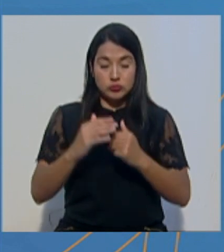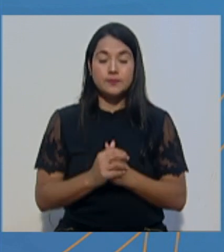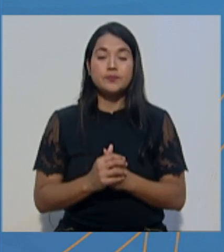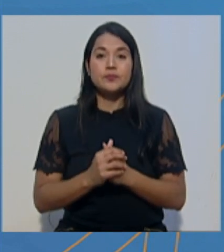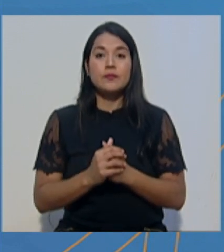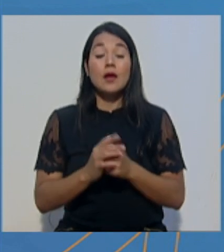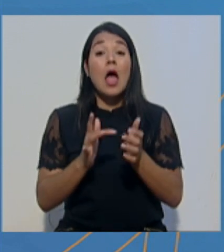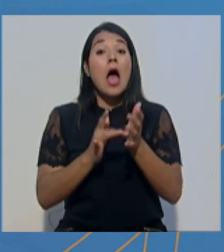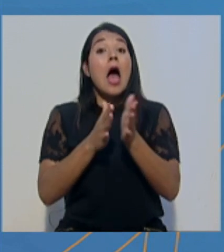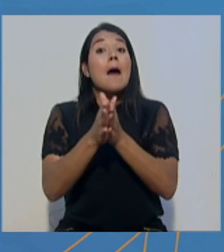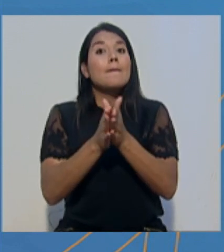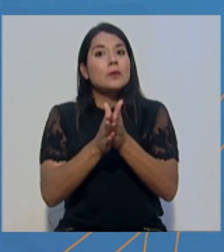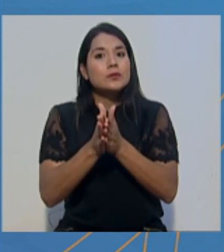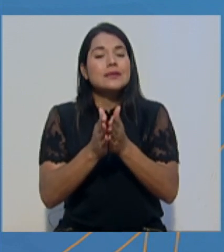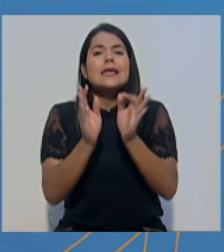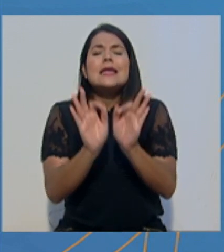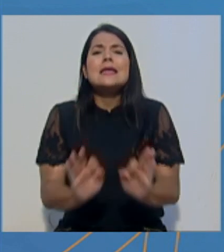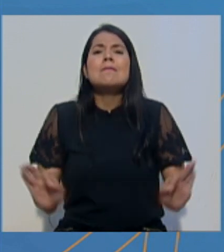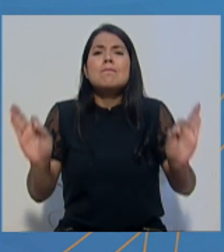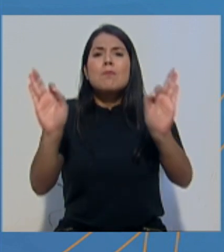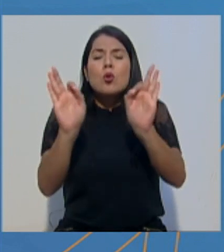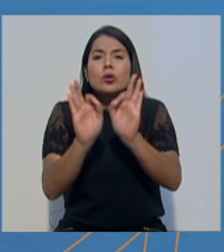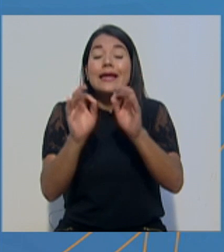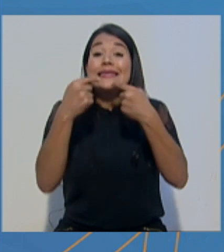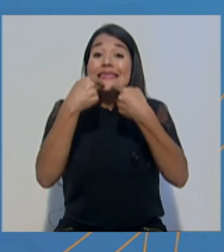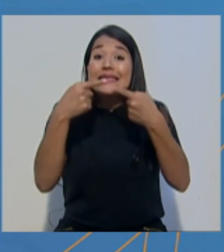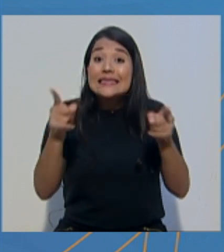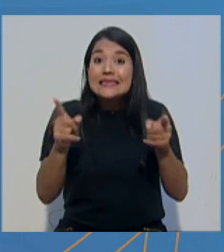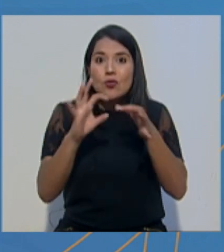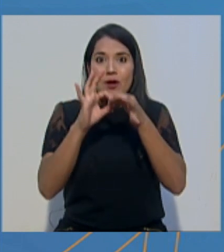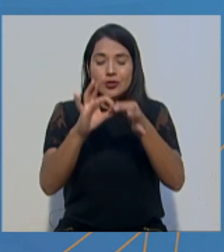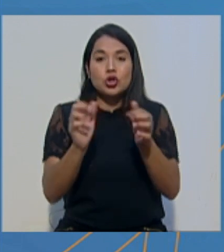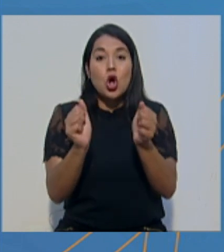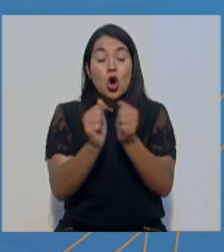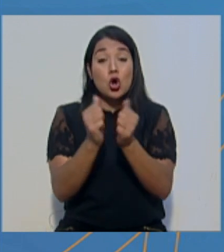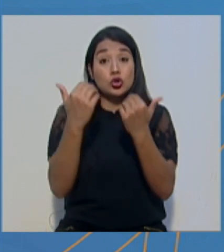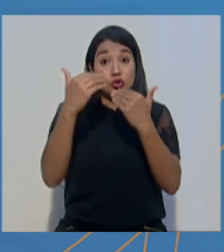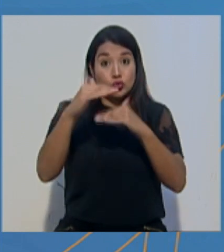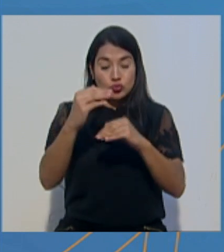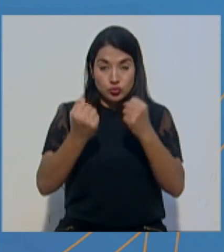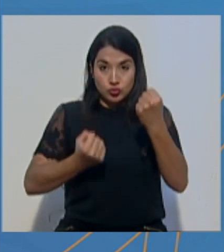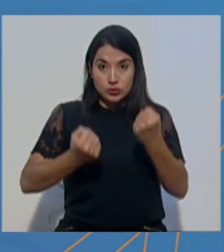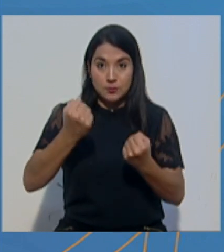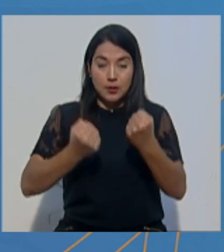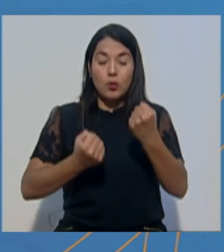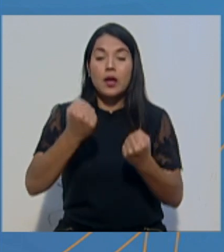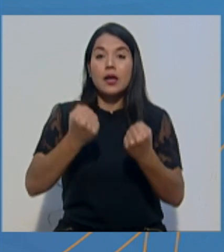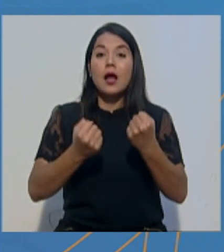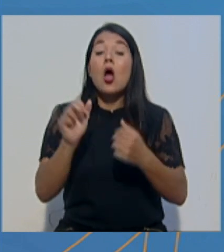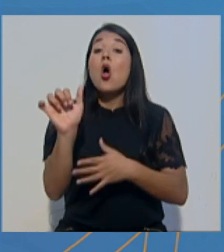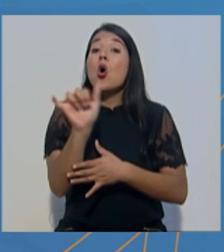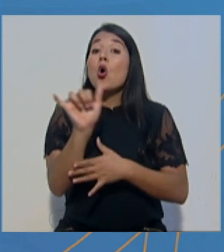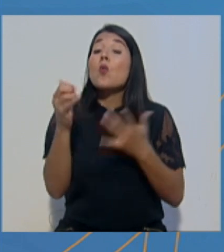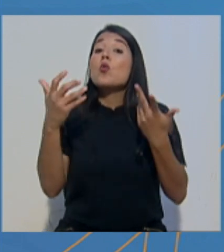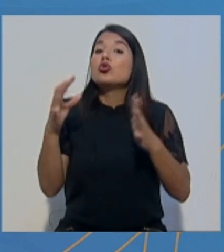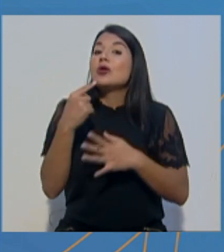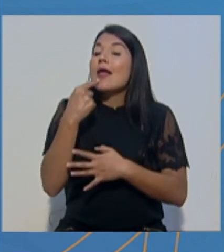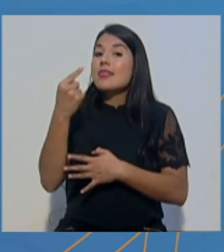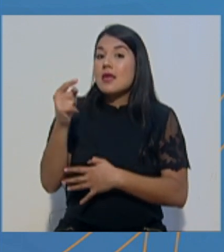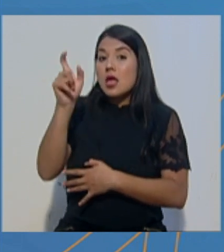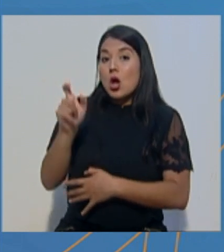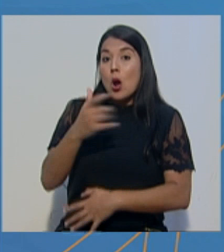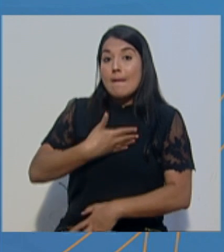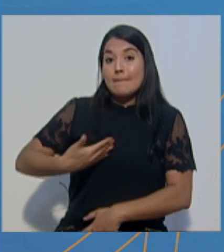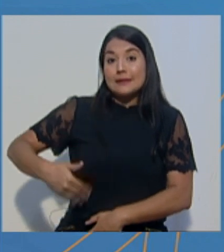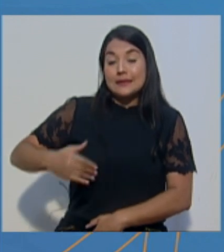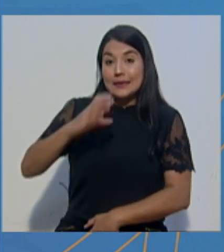Aprovechando eso, es importante mencionar que en temas de restricción vehicular, tal y como lo mencionó el señor presidente